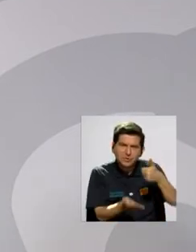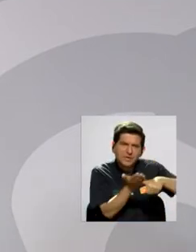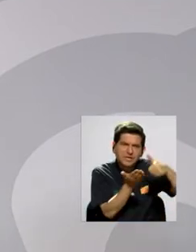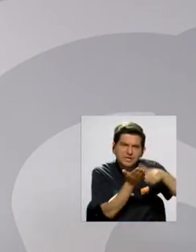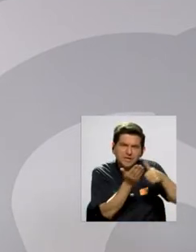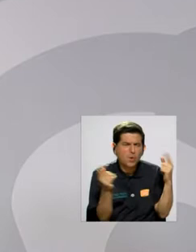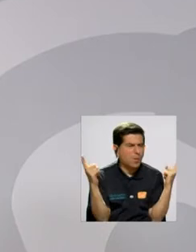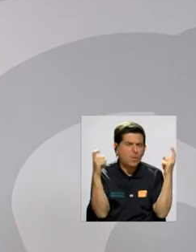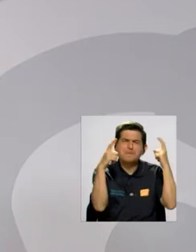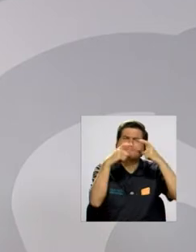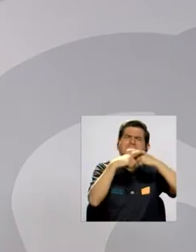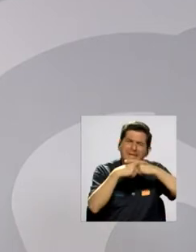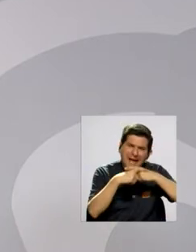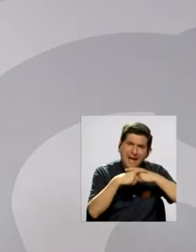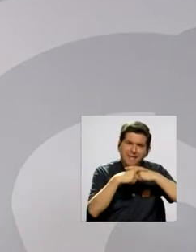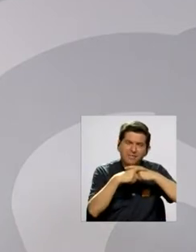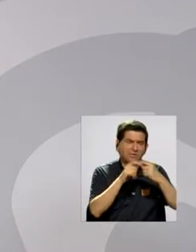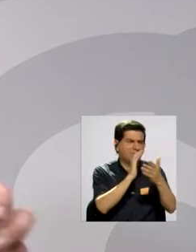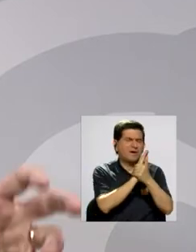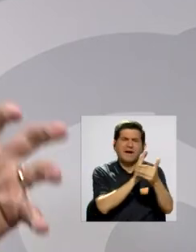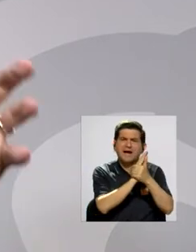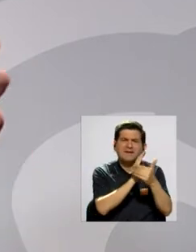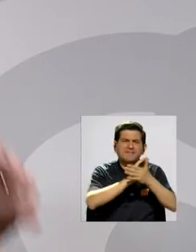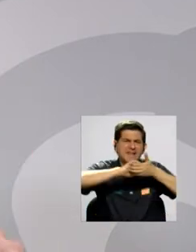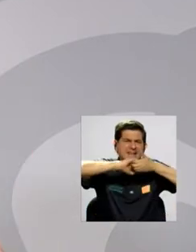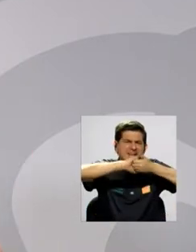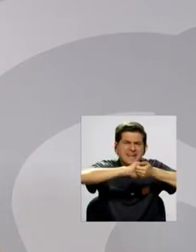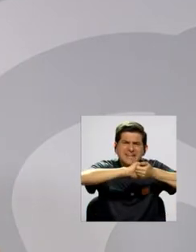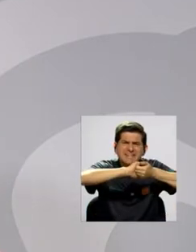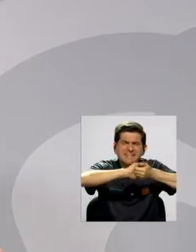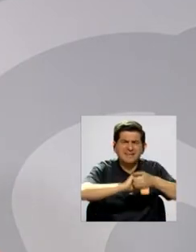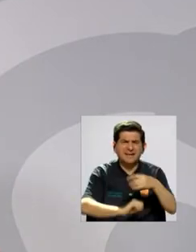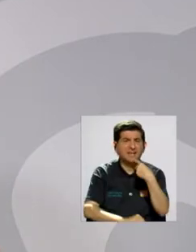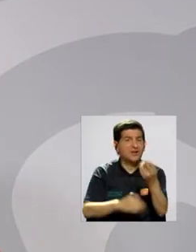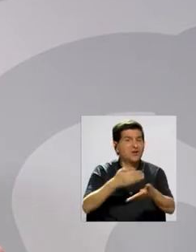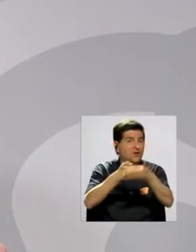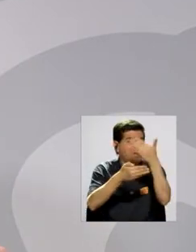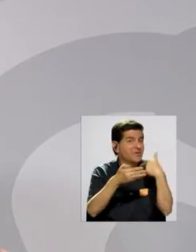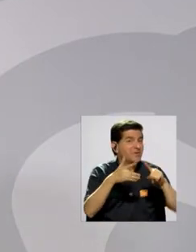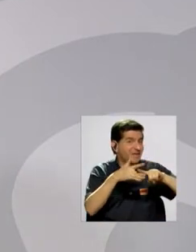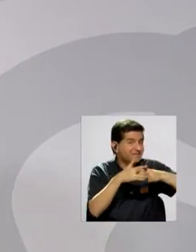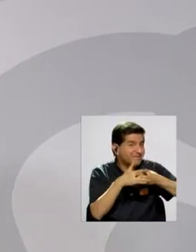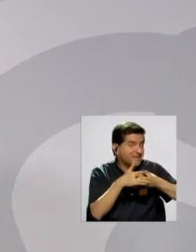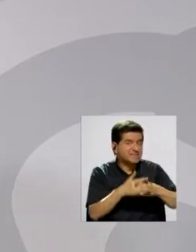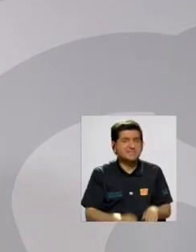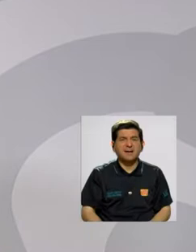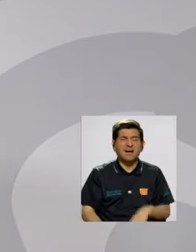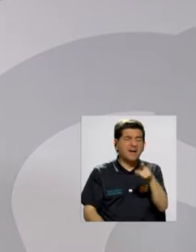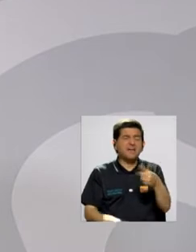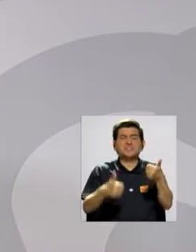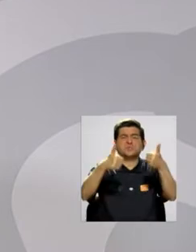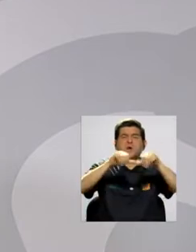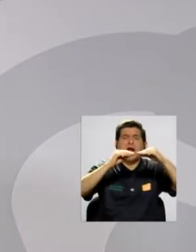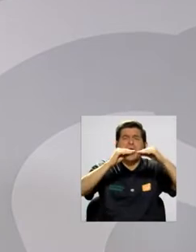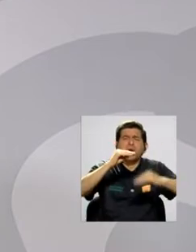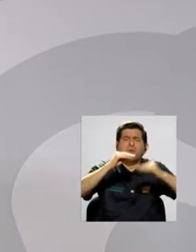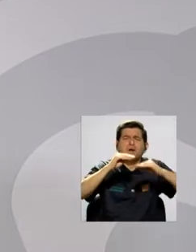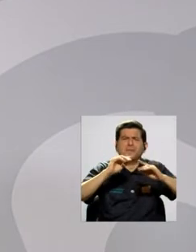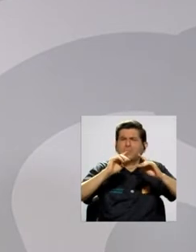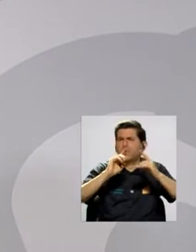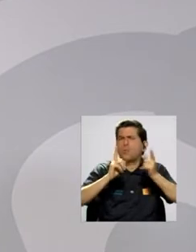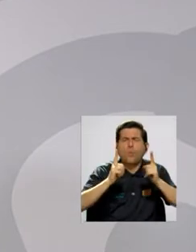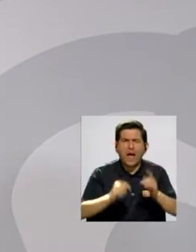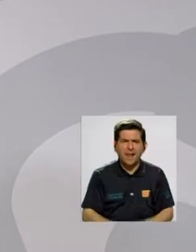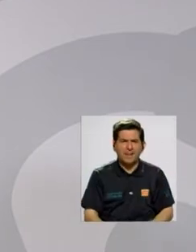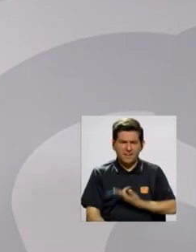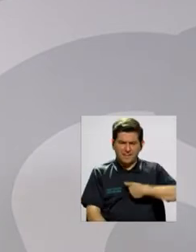hace que esa capacidad de alianza sea casualmente lo que usted dijo ahora al arrancar? De acuerdos mínimos. ¿Cuáles son esos acuerdos mínimos